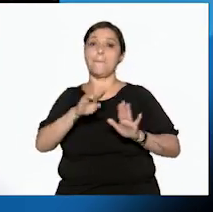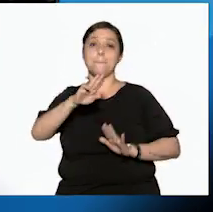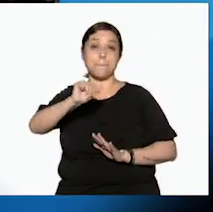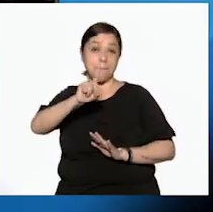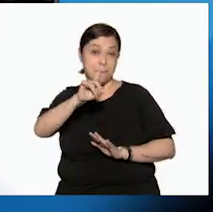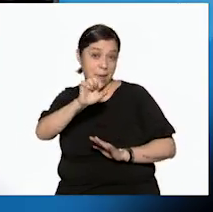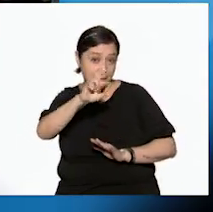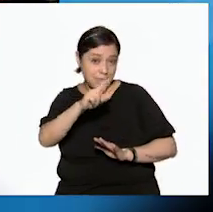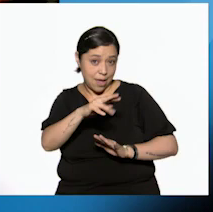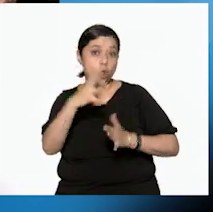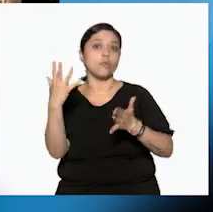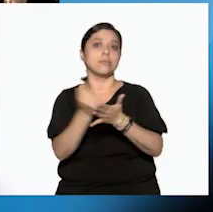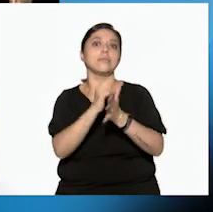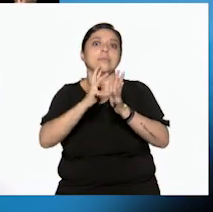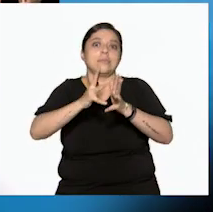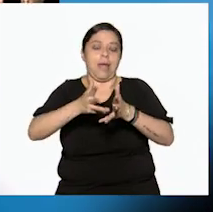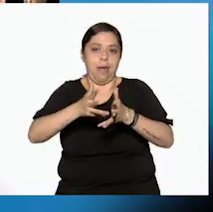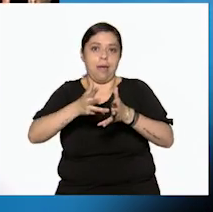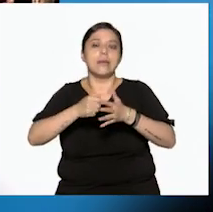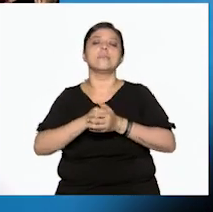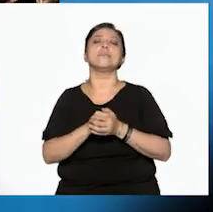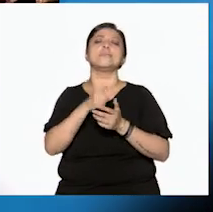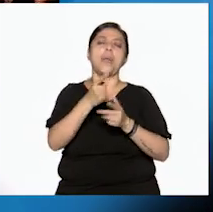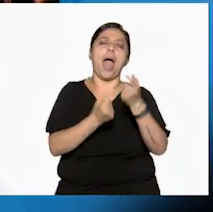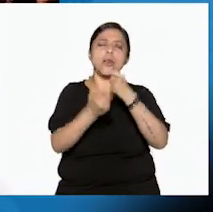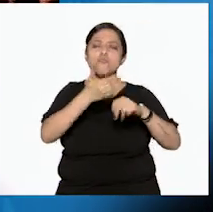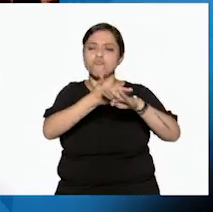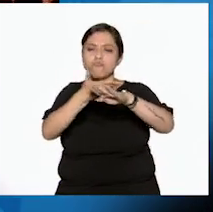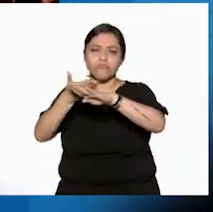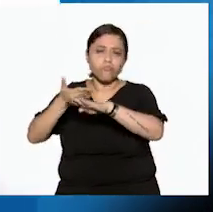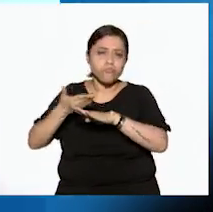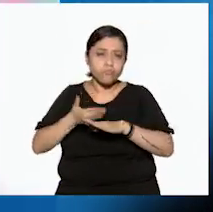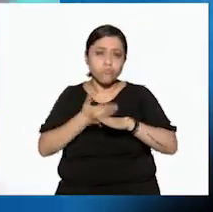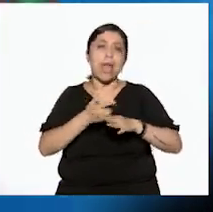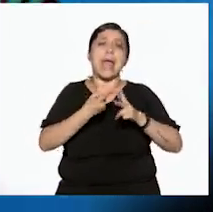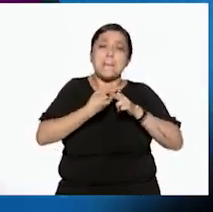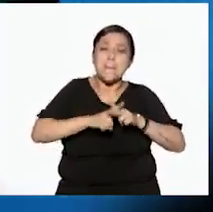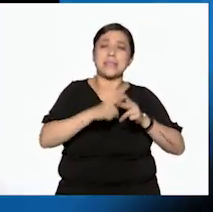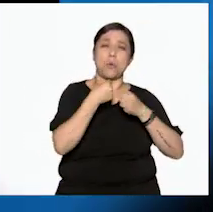fuerzas políticas actuaban en su contra. Las rebeliones estallaron por todo el país.